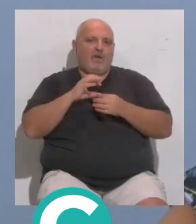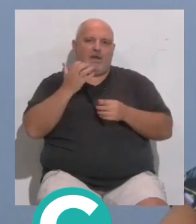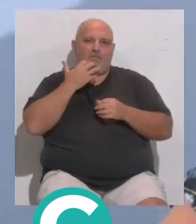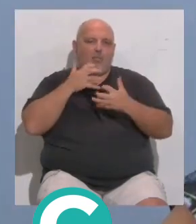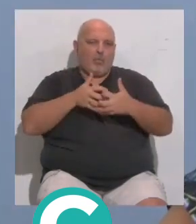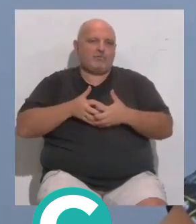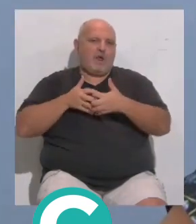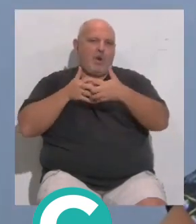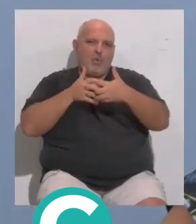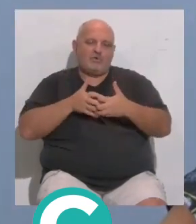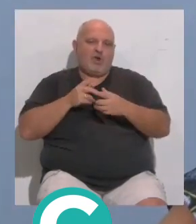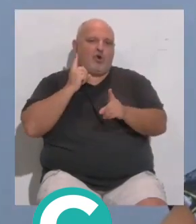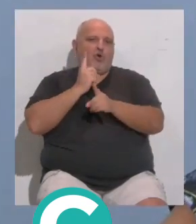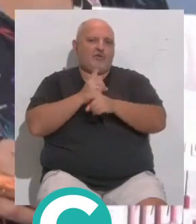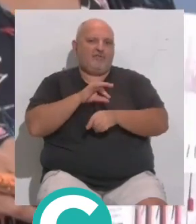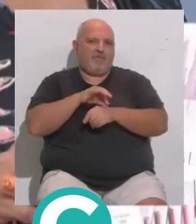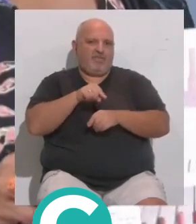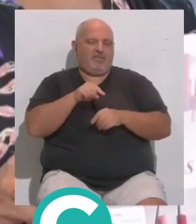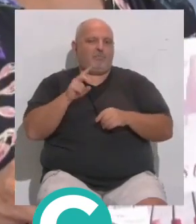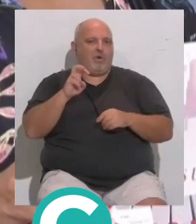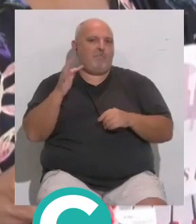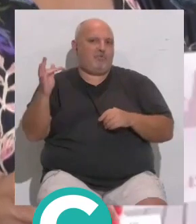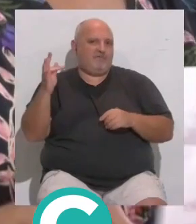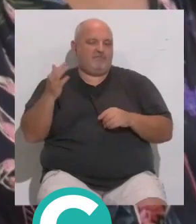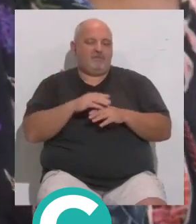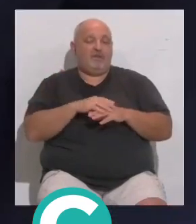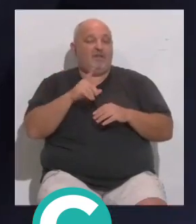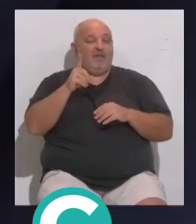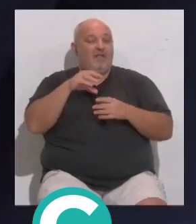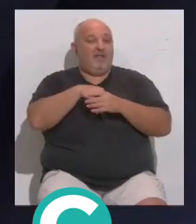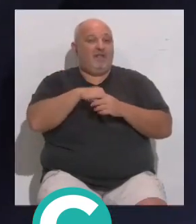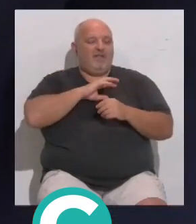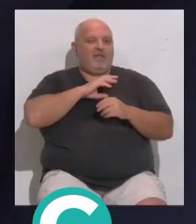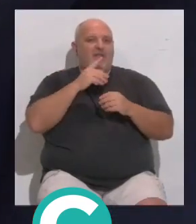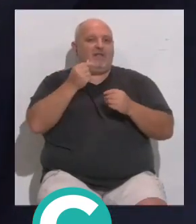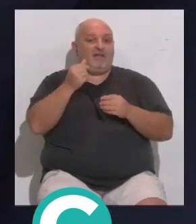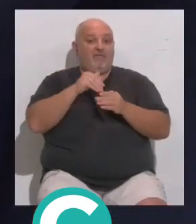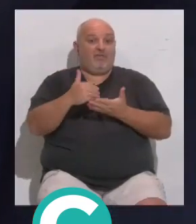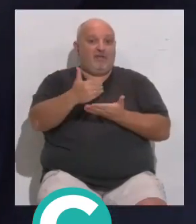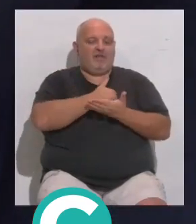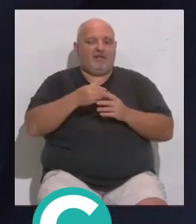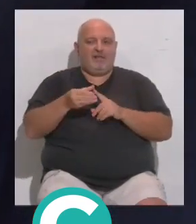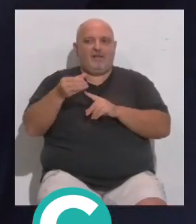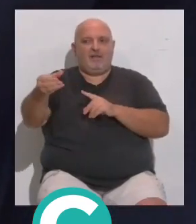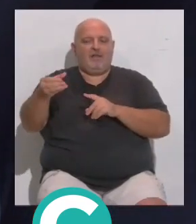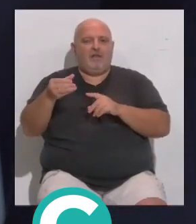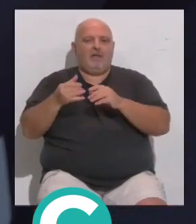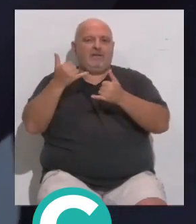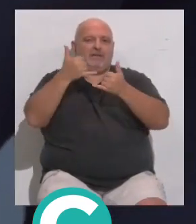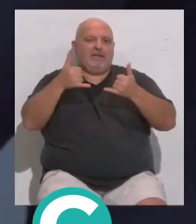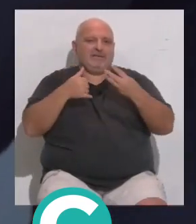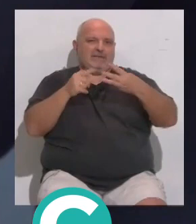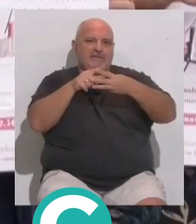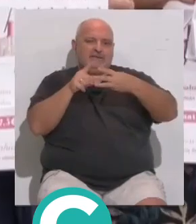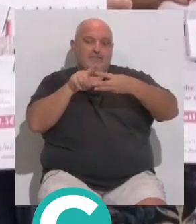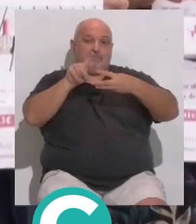de luchadoras en positivo. Los fondos que se obtengan de la campaña se destinarán a reforzar las 3 líneas de trabajo.